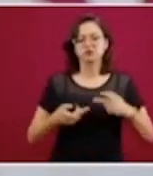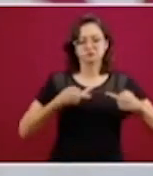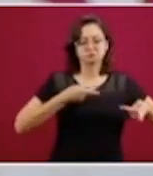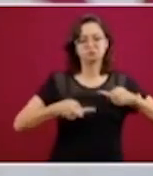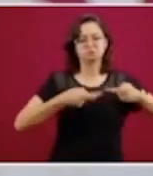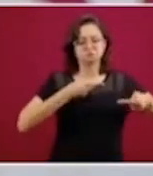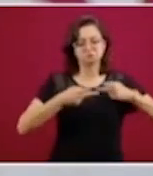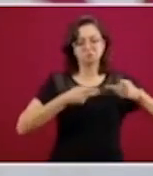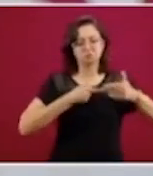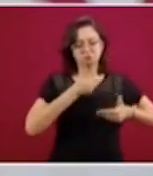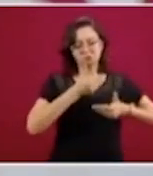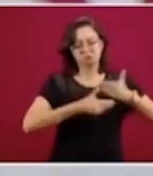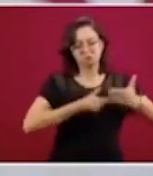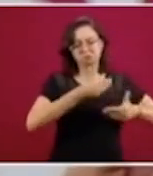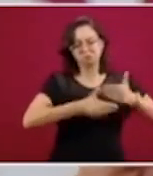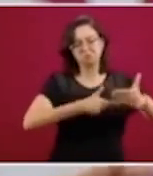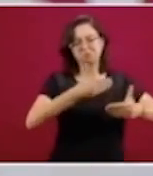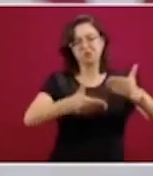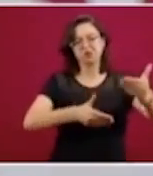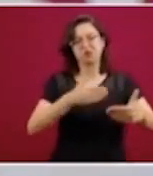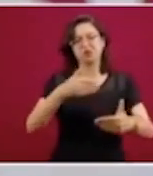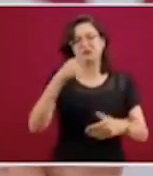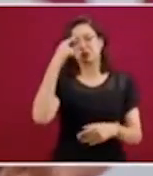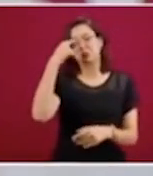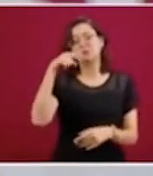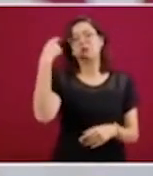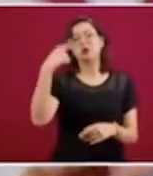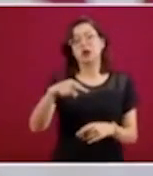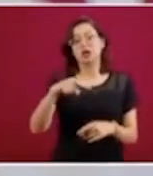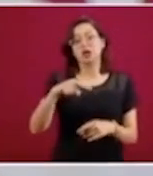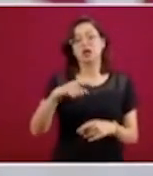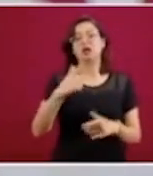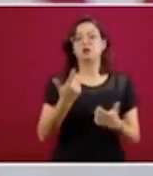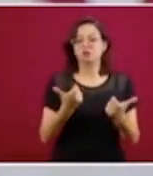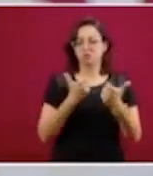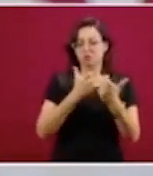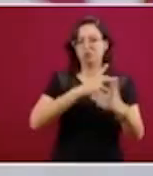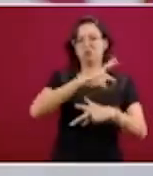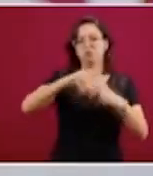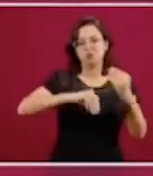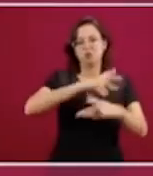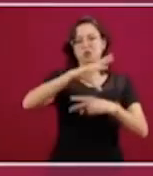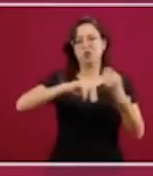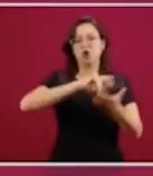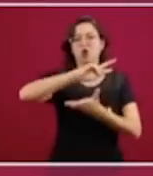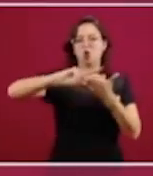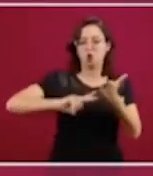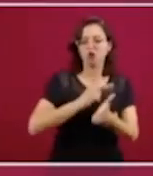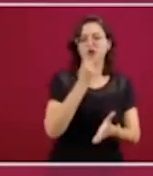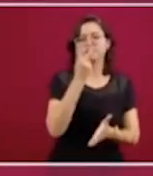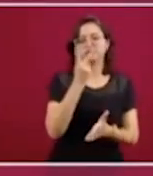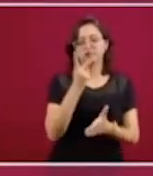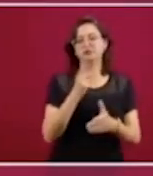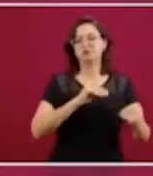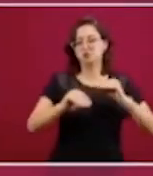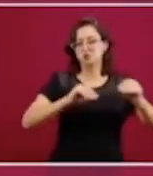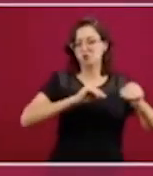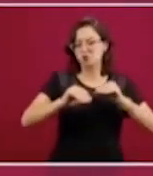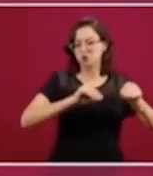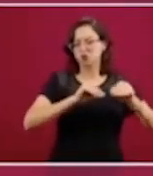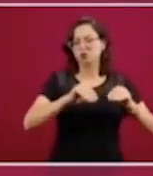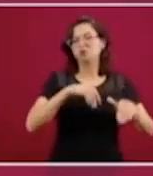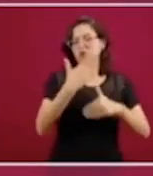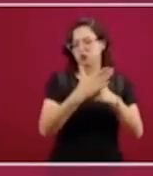preparando para iniciar la reactivación de la economía.